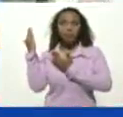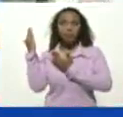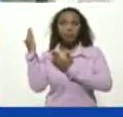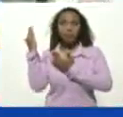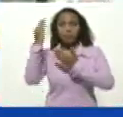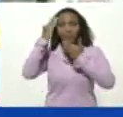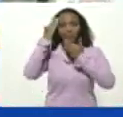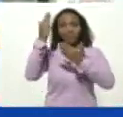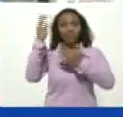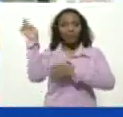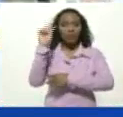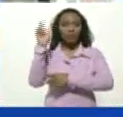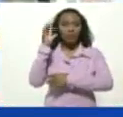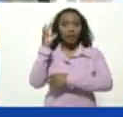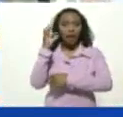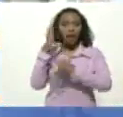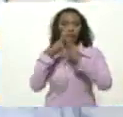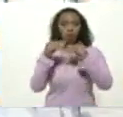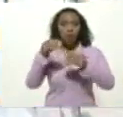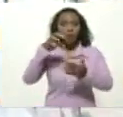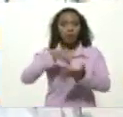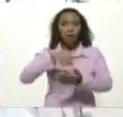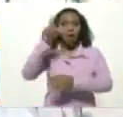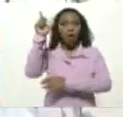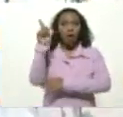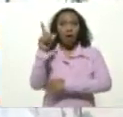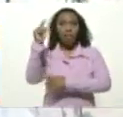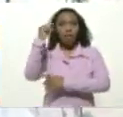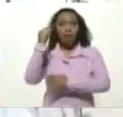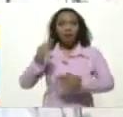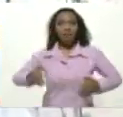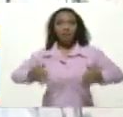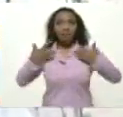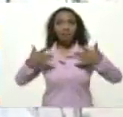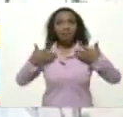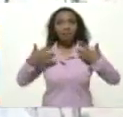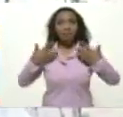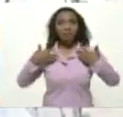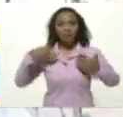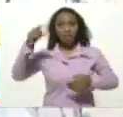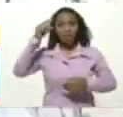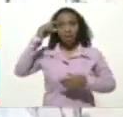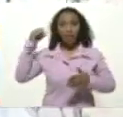Saludos Venezuela, saludo a todo el Estado Lara. Día de alegría, día